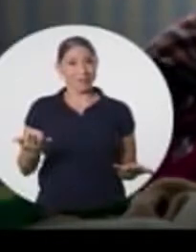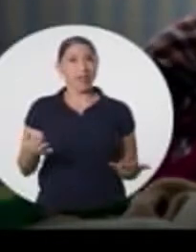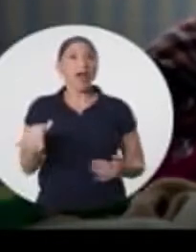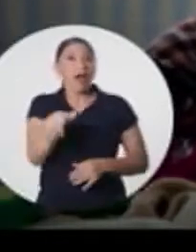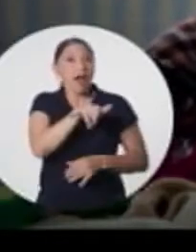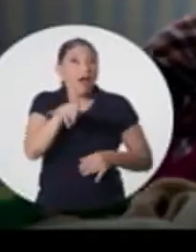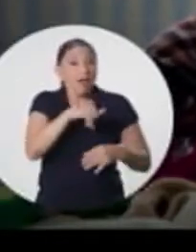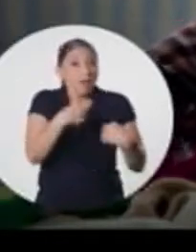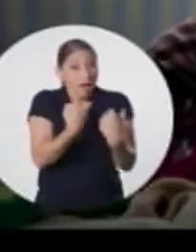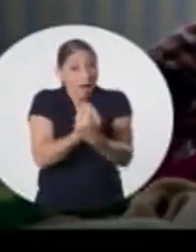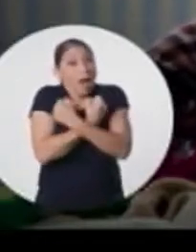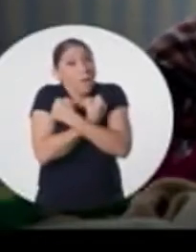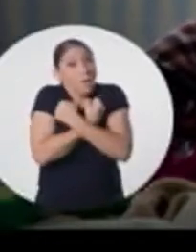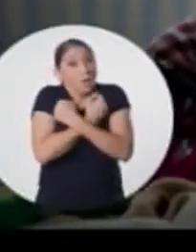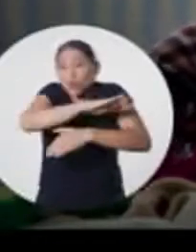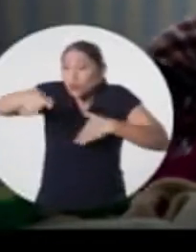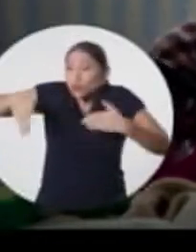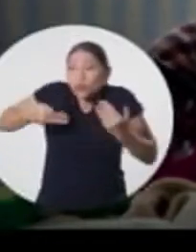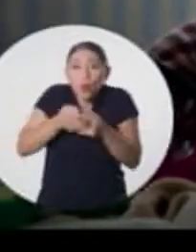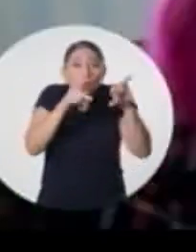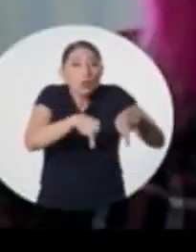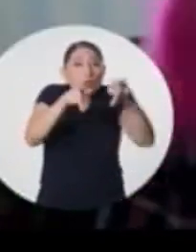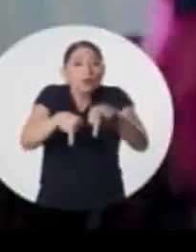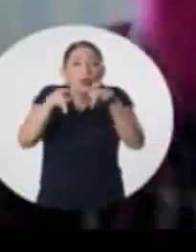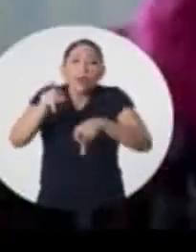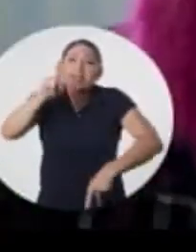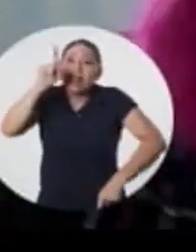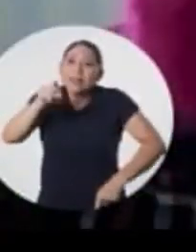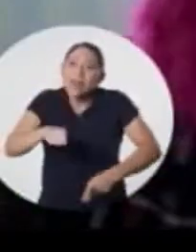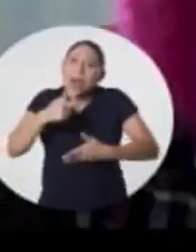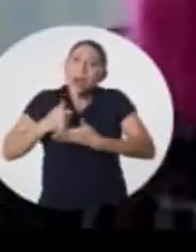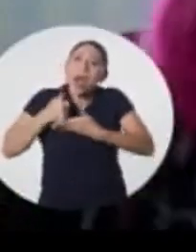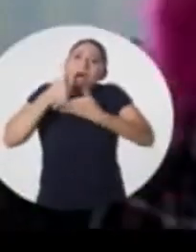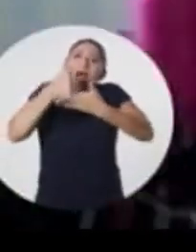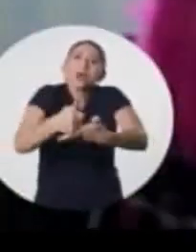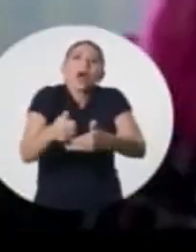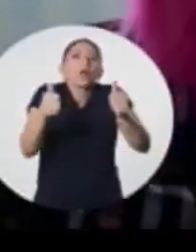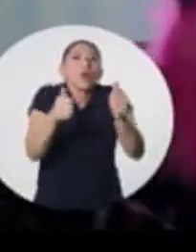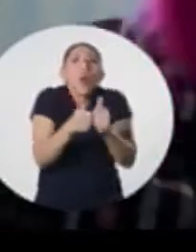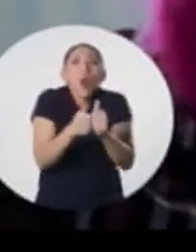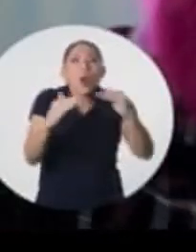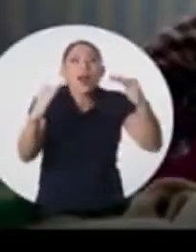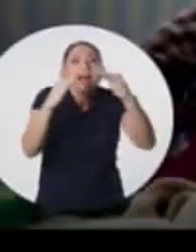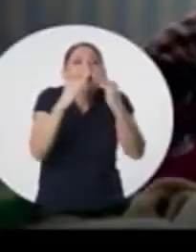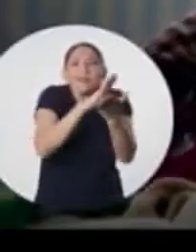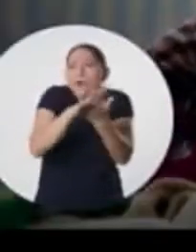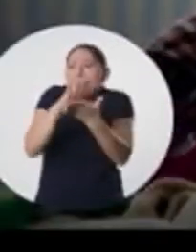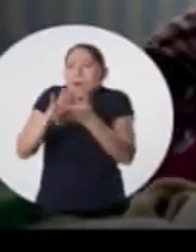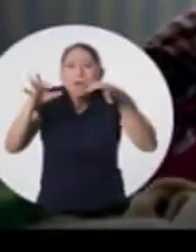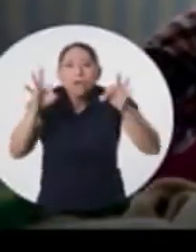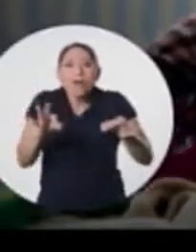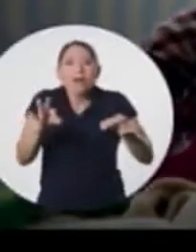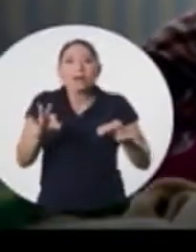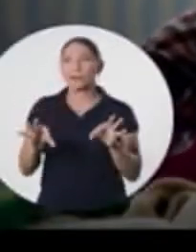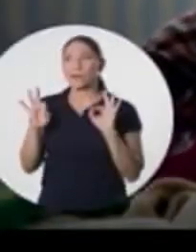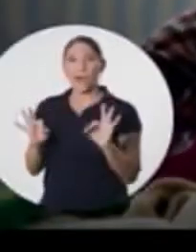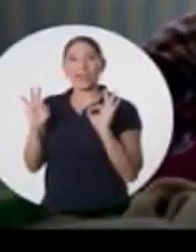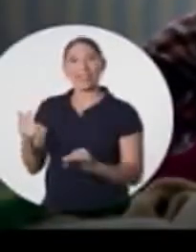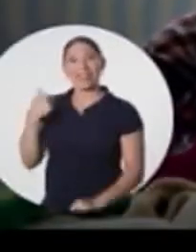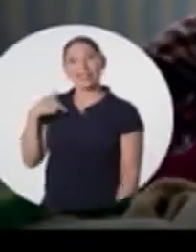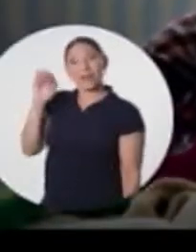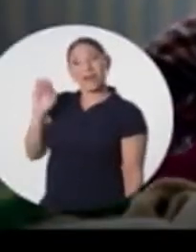Pero... además de ese amor, todos y todas debemos ayudar con las labores del hogar. Por